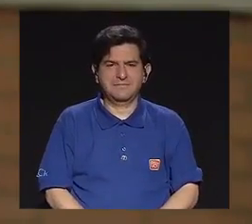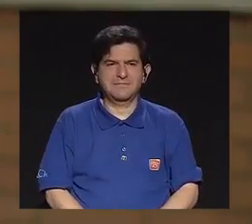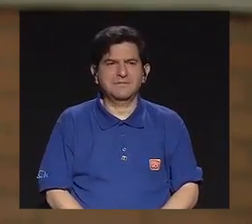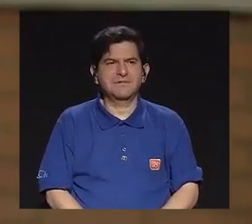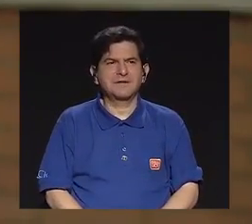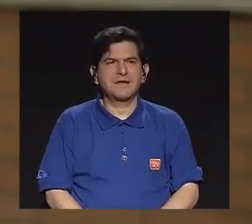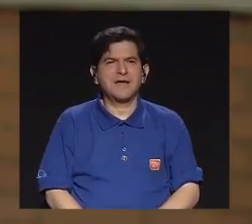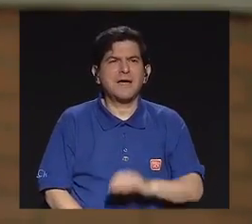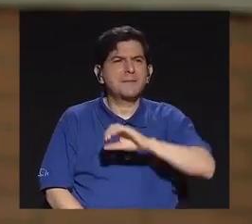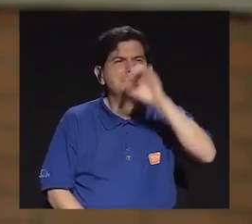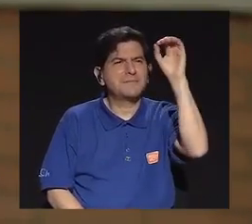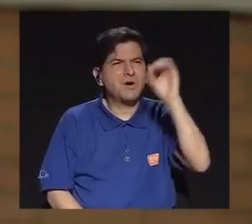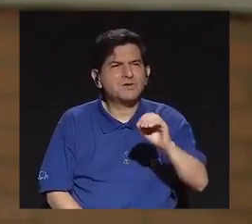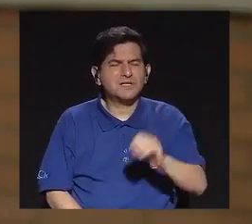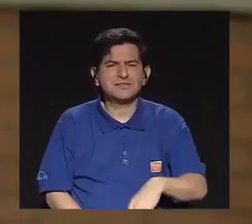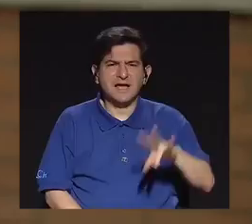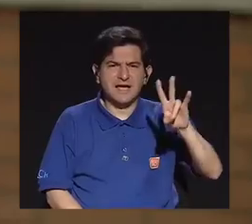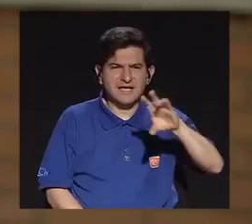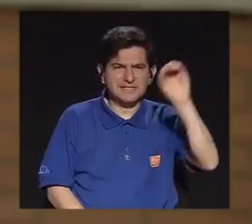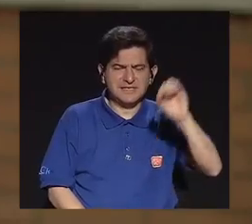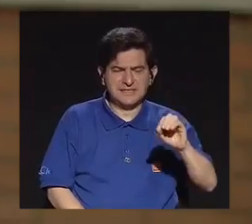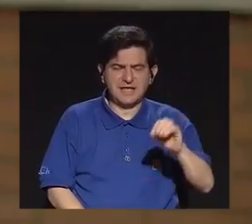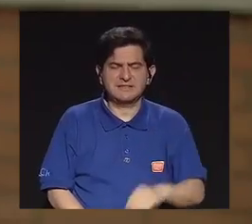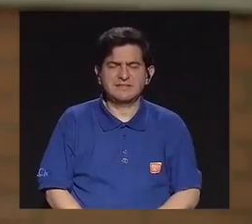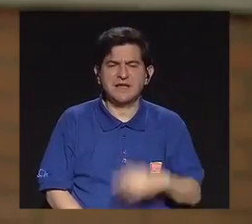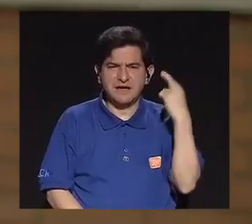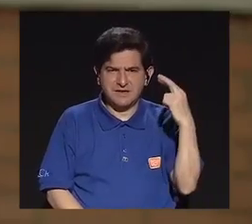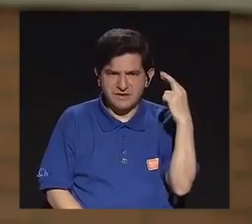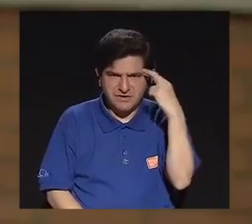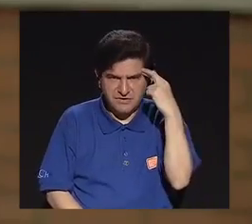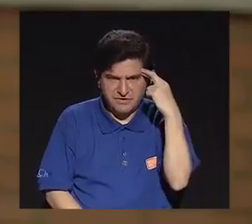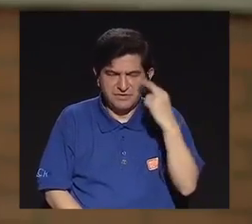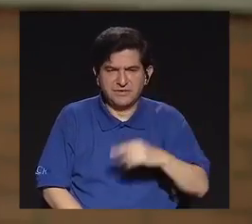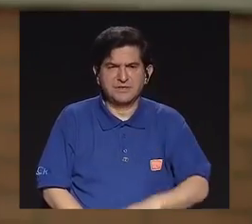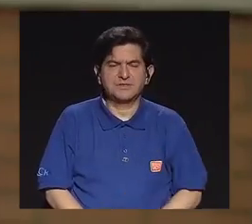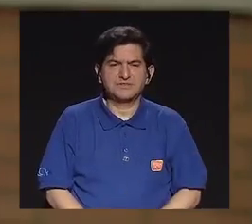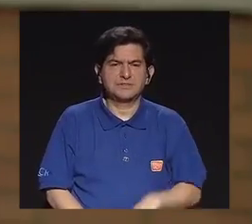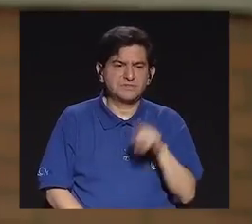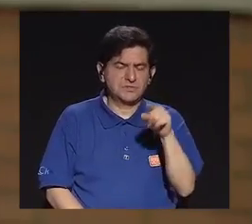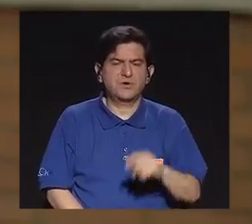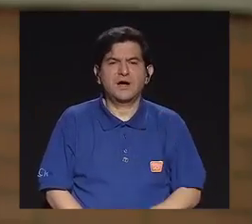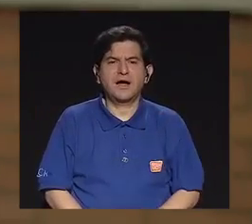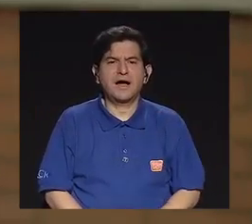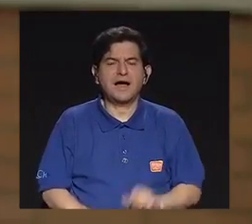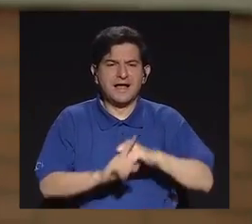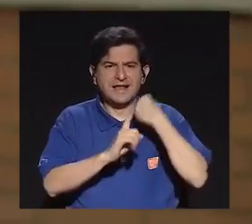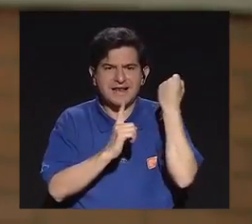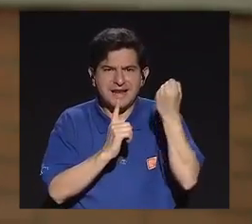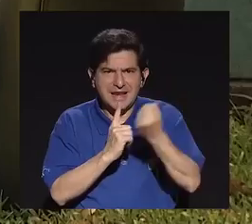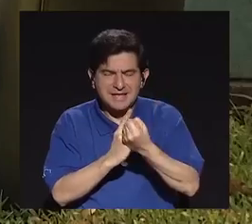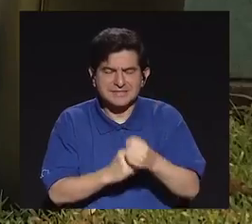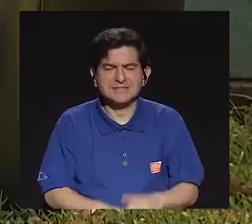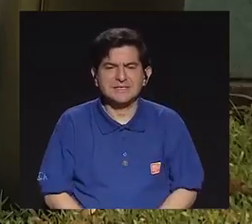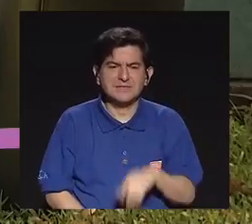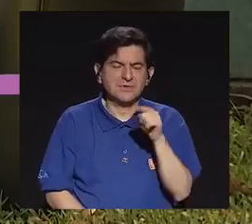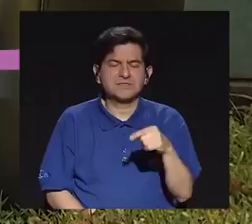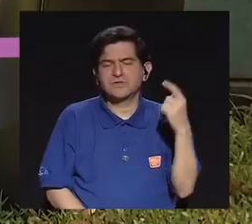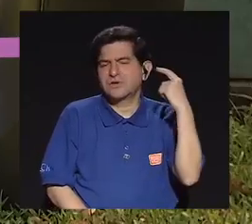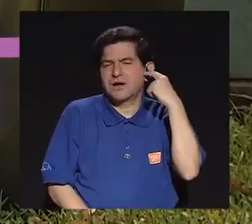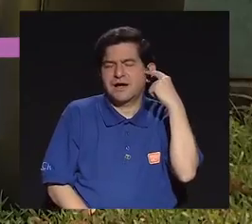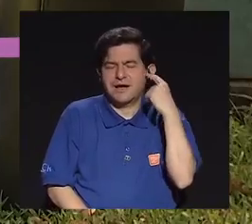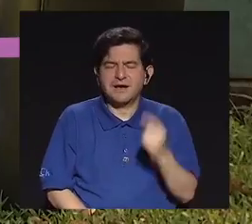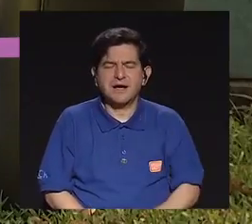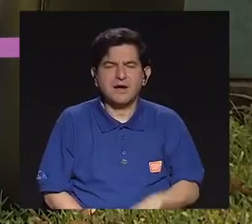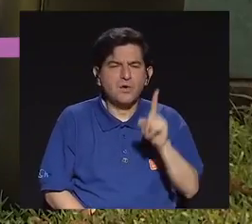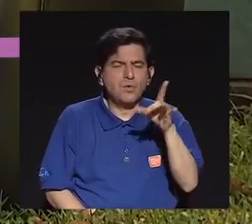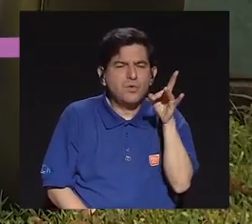menos a grosso modo en porcentajes, el 70% de las causas de vértigo van a ser un vértigo posicional paroxístico benigno, que se soltó un otolito